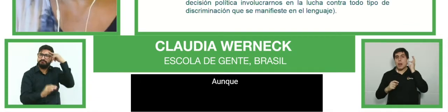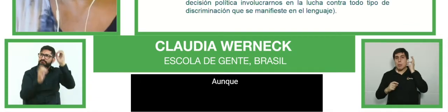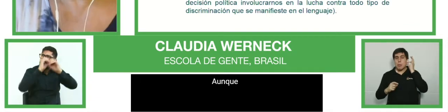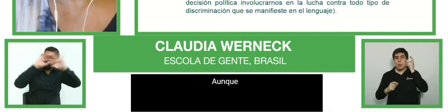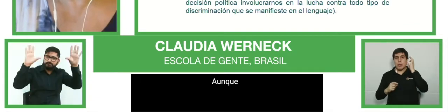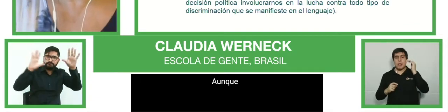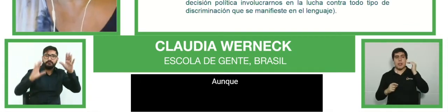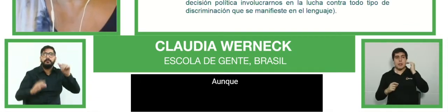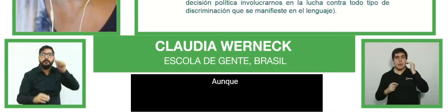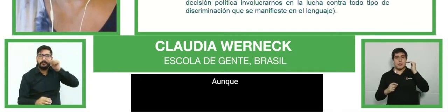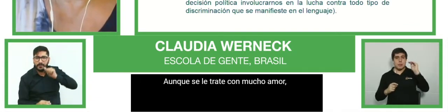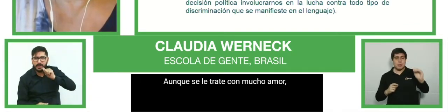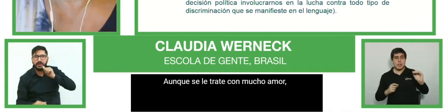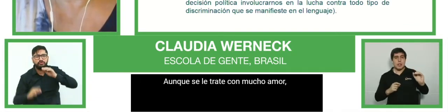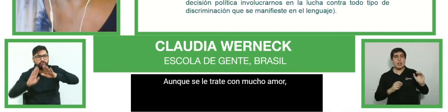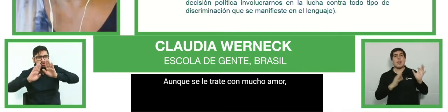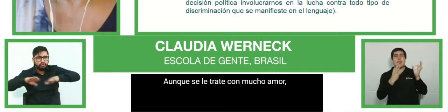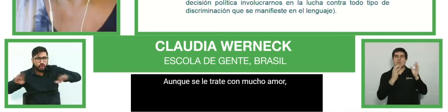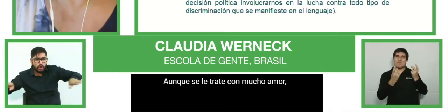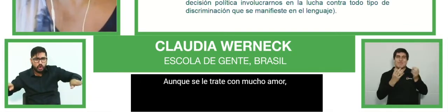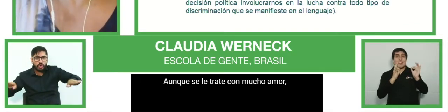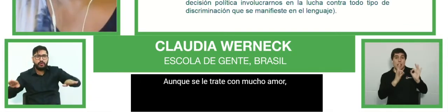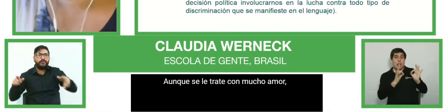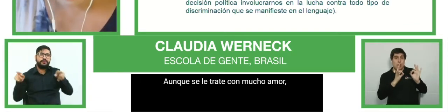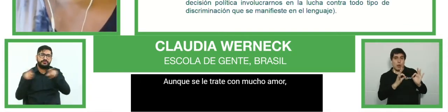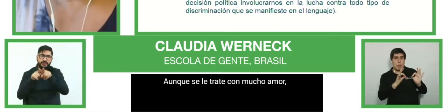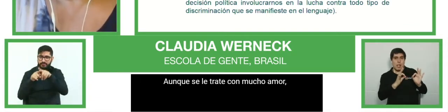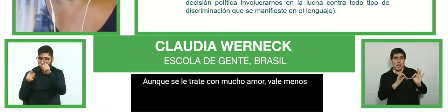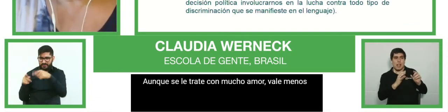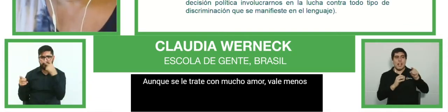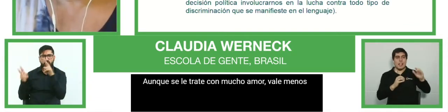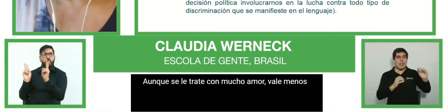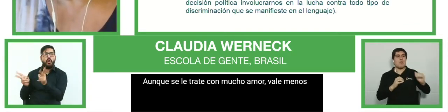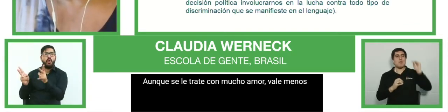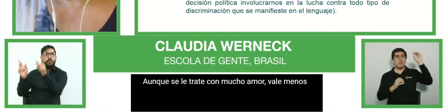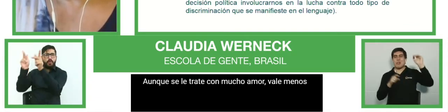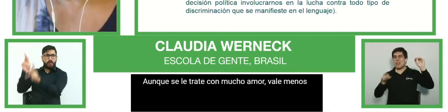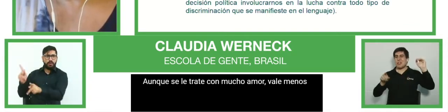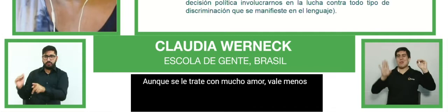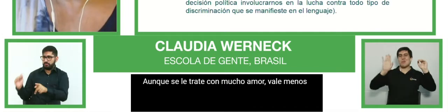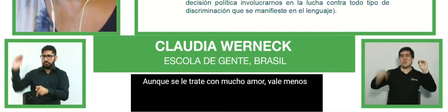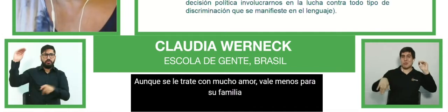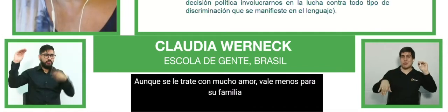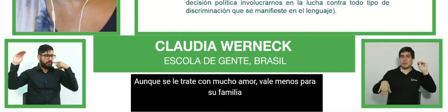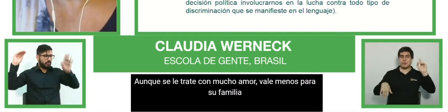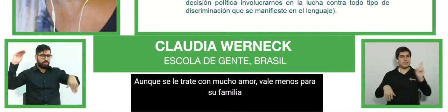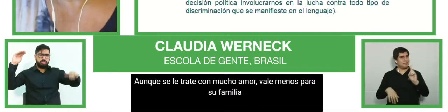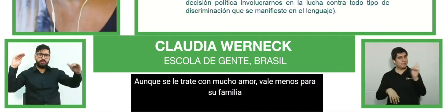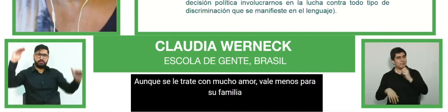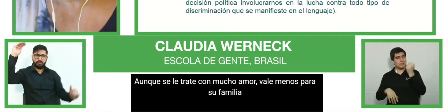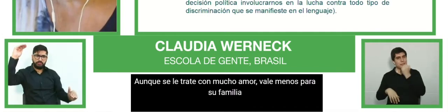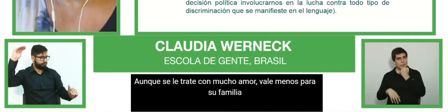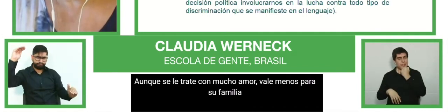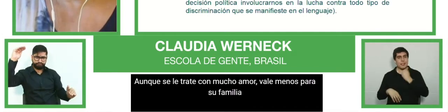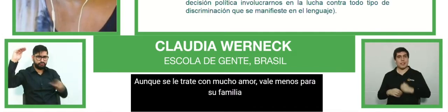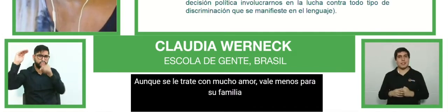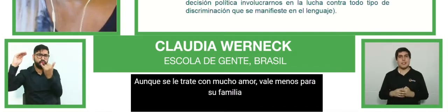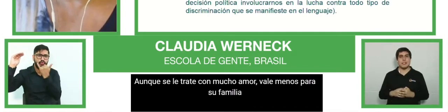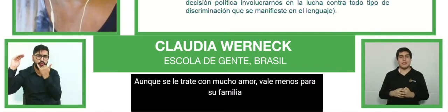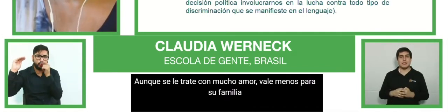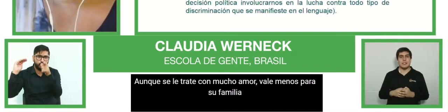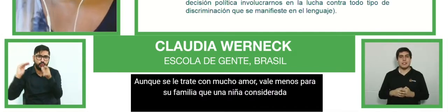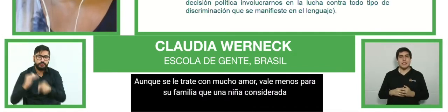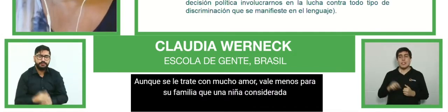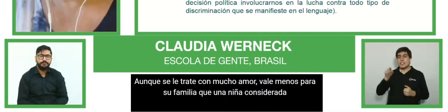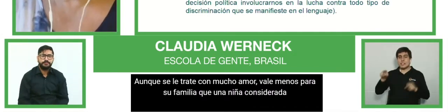considerada súper inteligente. Juzgar la humanidad de seres humanos para atribuirles